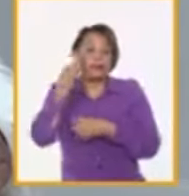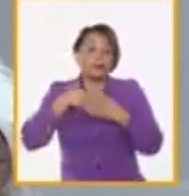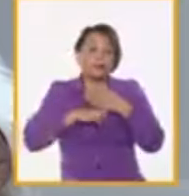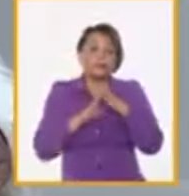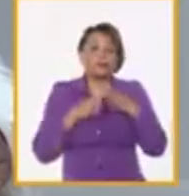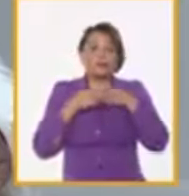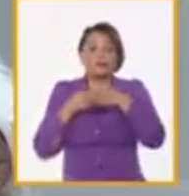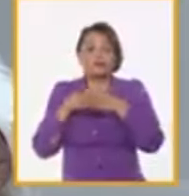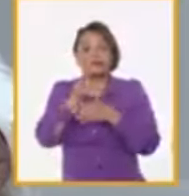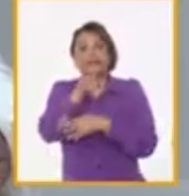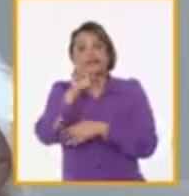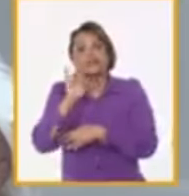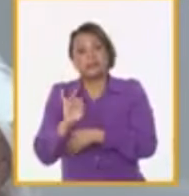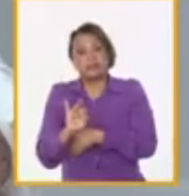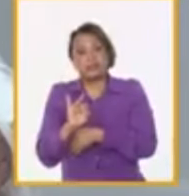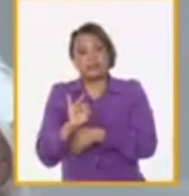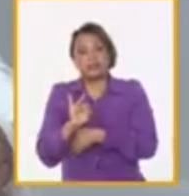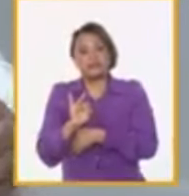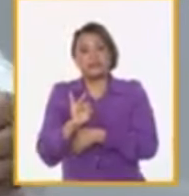y se logró